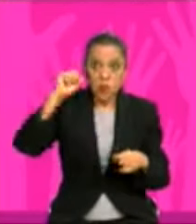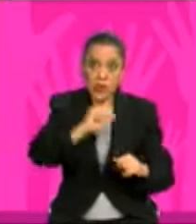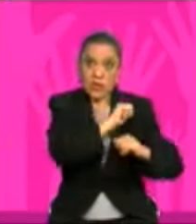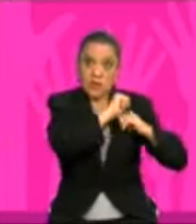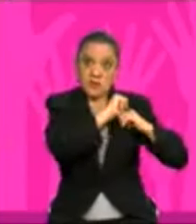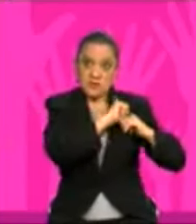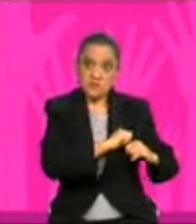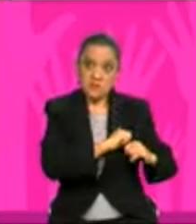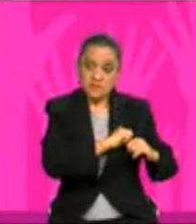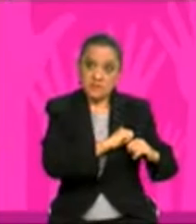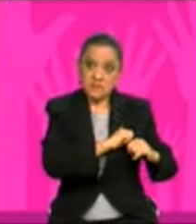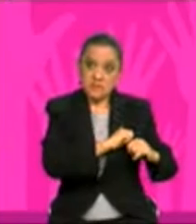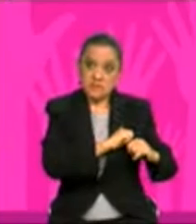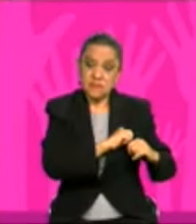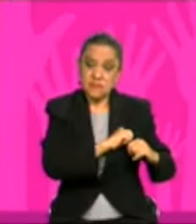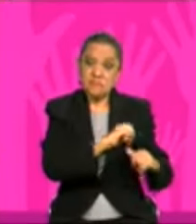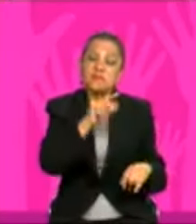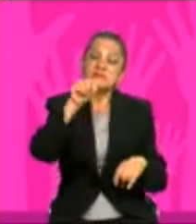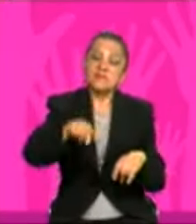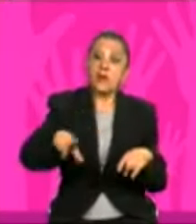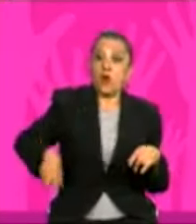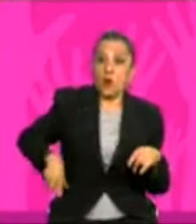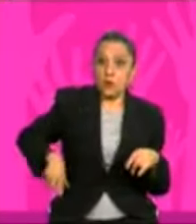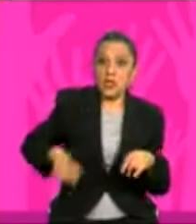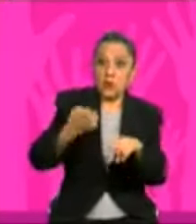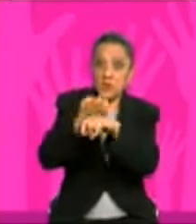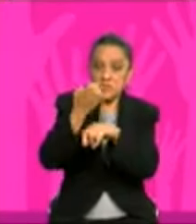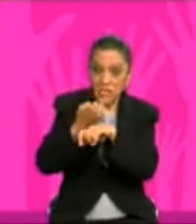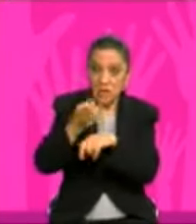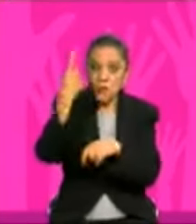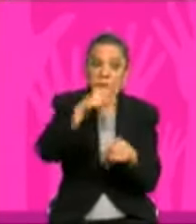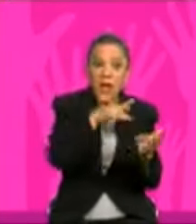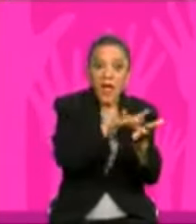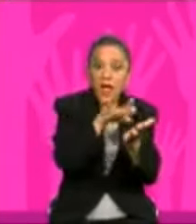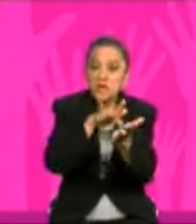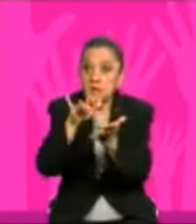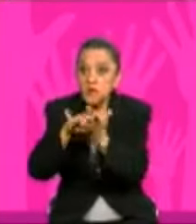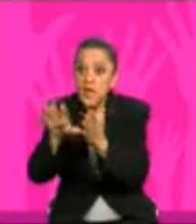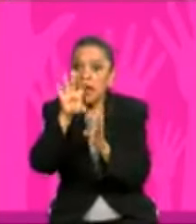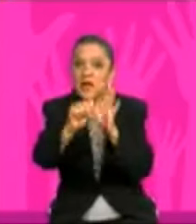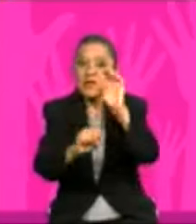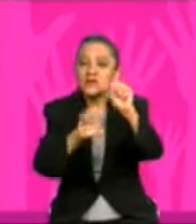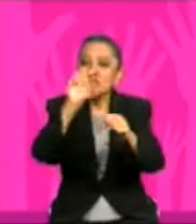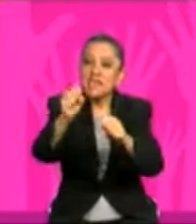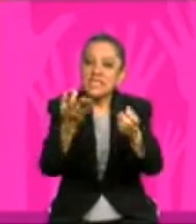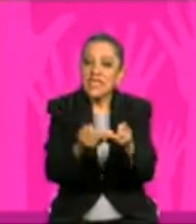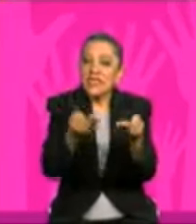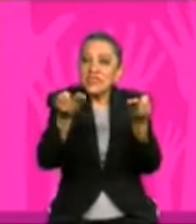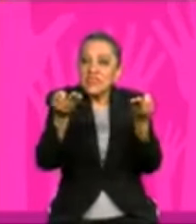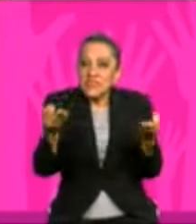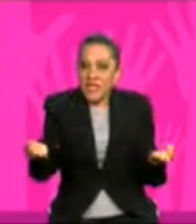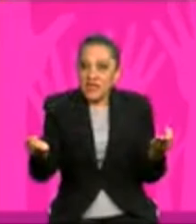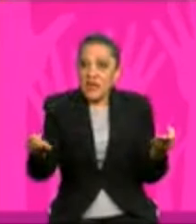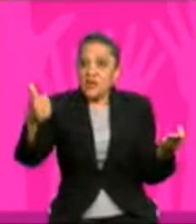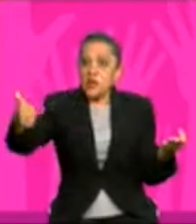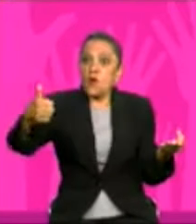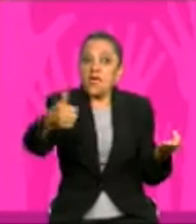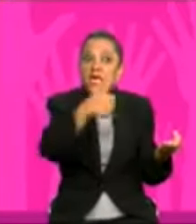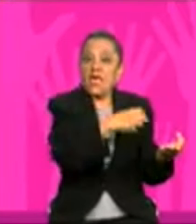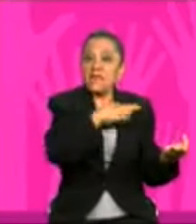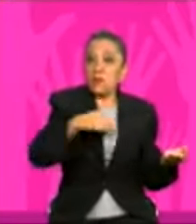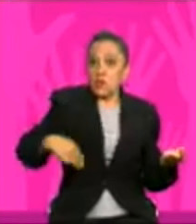nos encargaremos desde el gobierno del estado en ayudarles a conseguir los terrenos en todos los municipios del